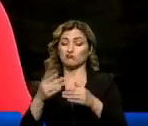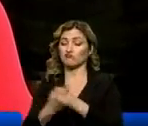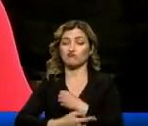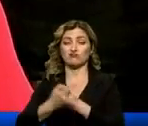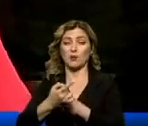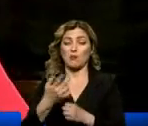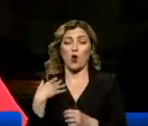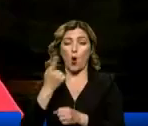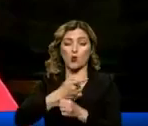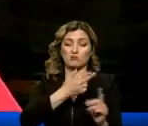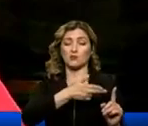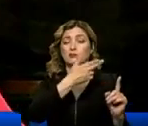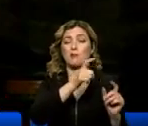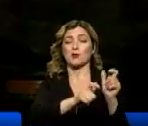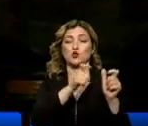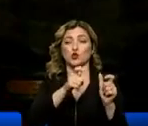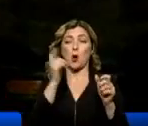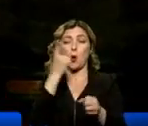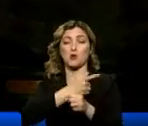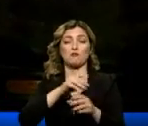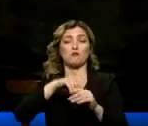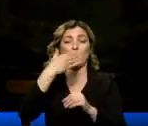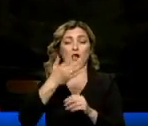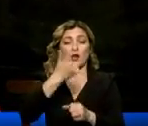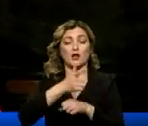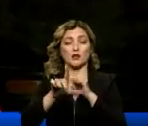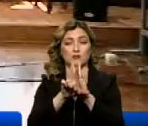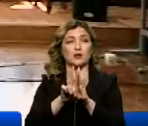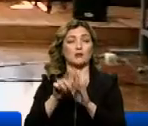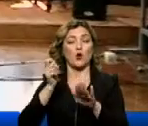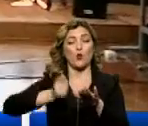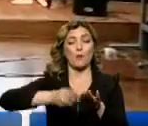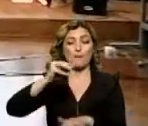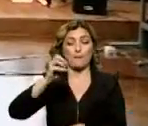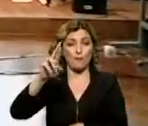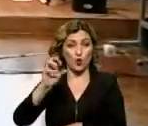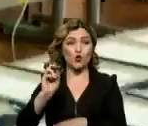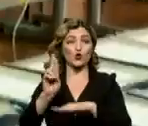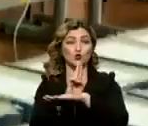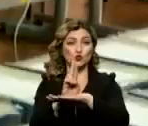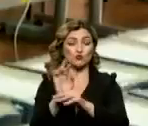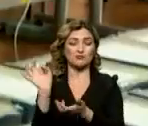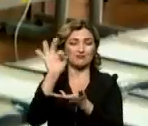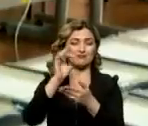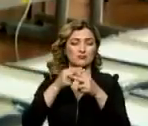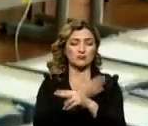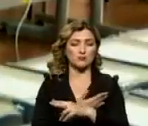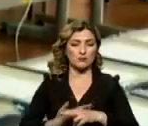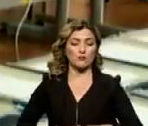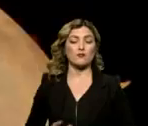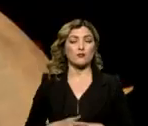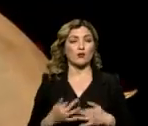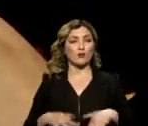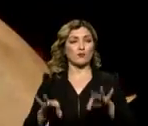utilizado el juez Moro para el caso de Lula da Silva. Precisamente por la representación que tiene un exmandatario,